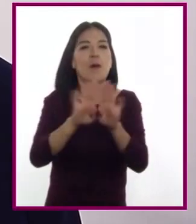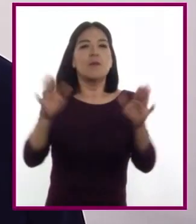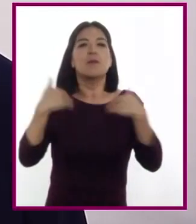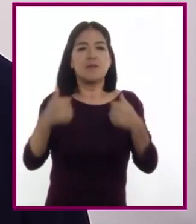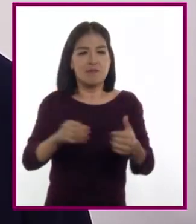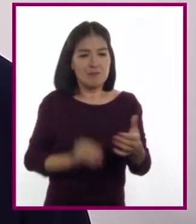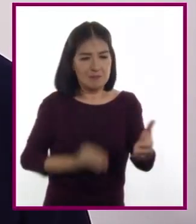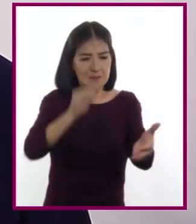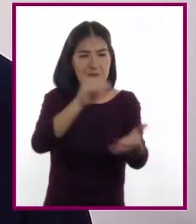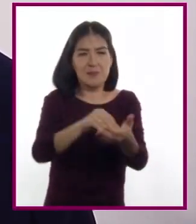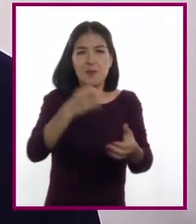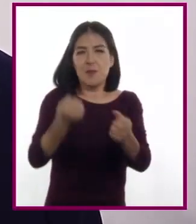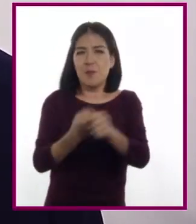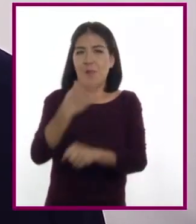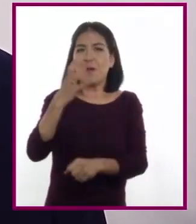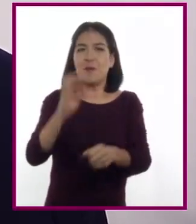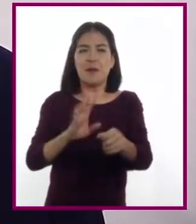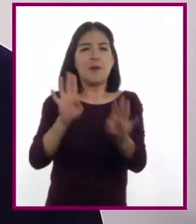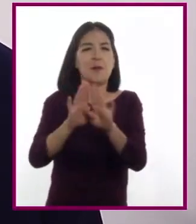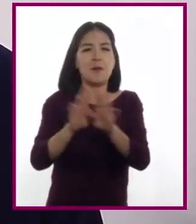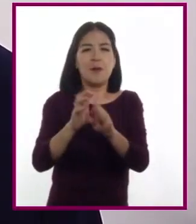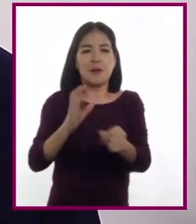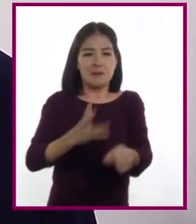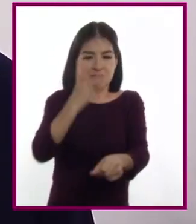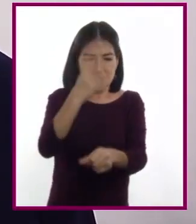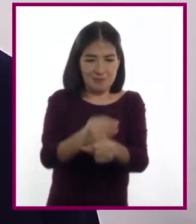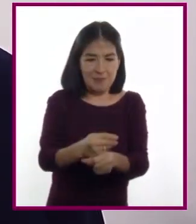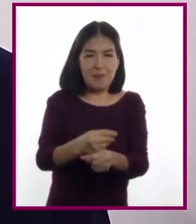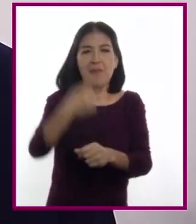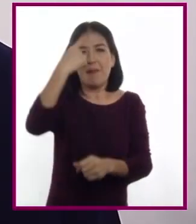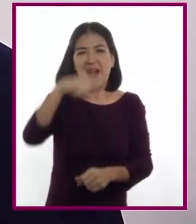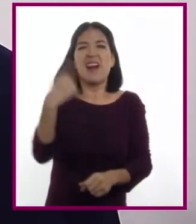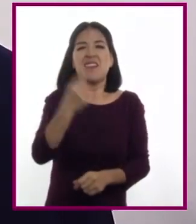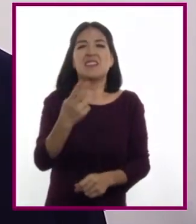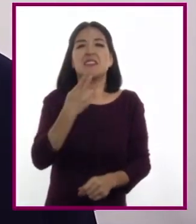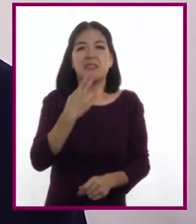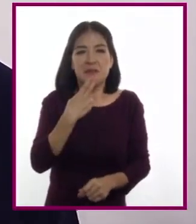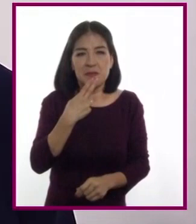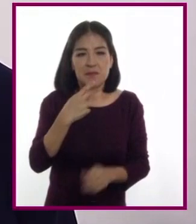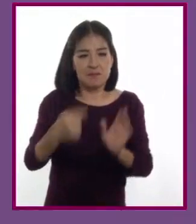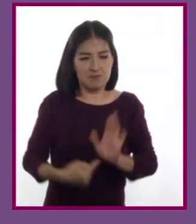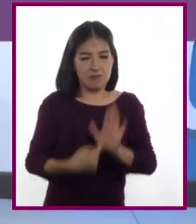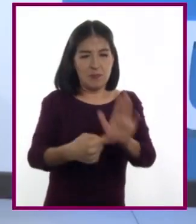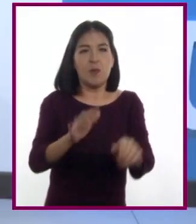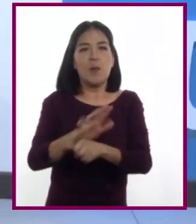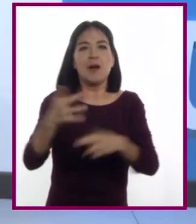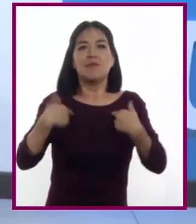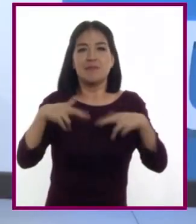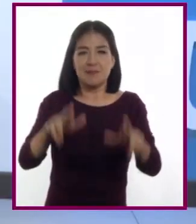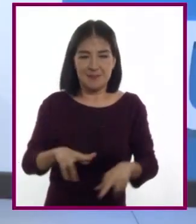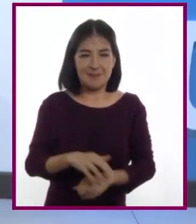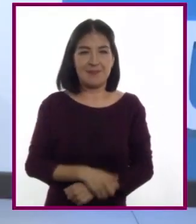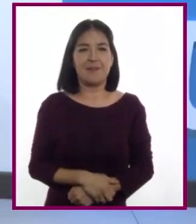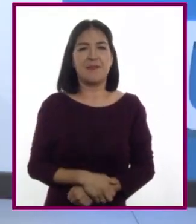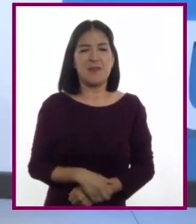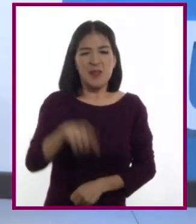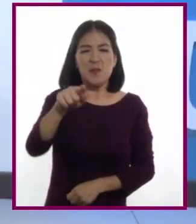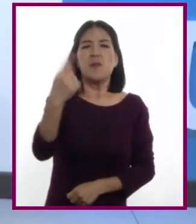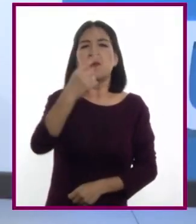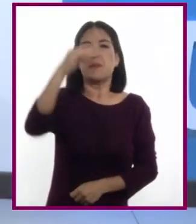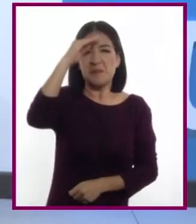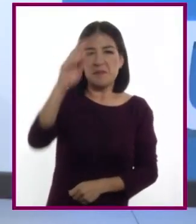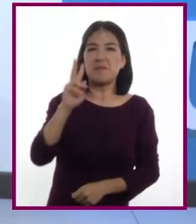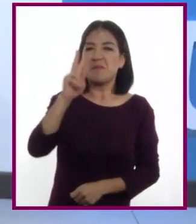aparecen. Entonces, ¿y para qué nos sirven y qué representan? ¿Qué les pareció lo que nos